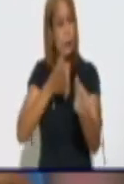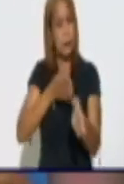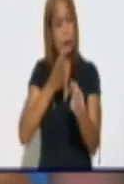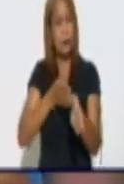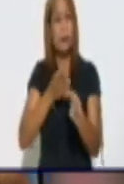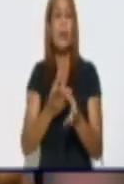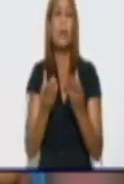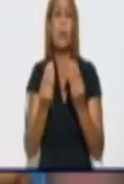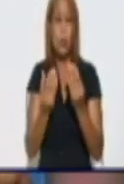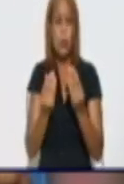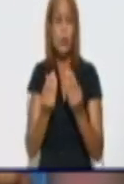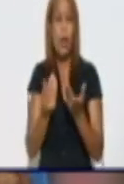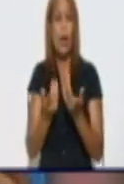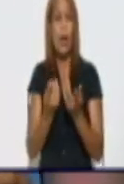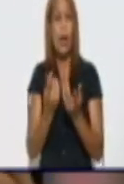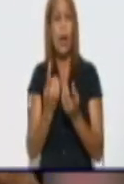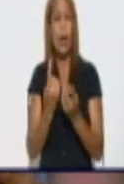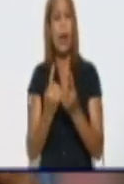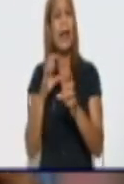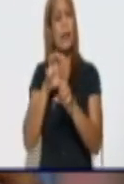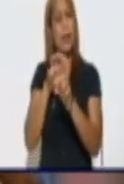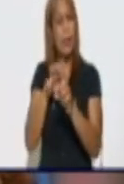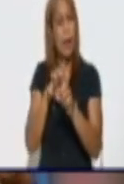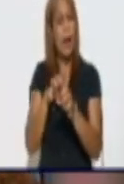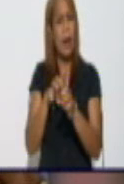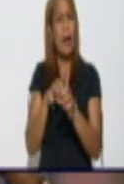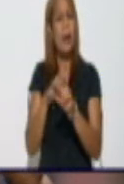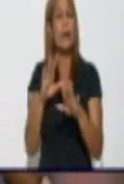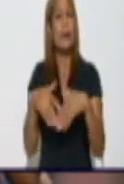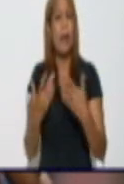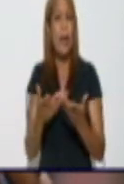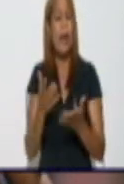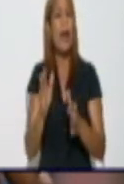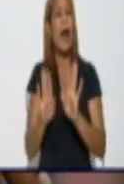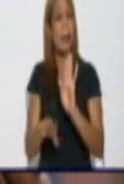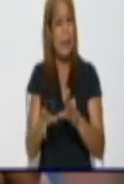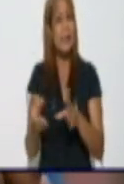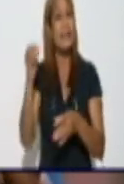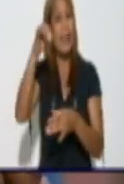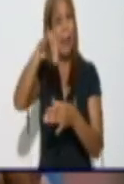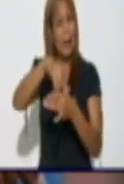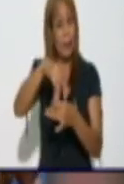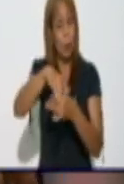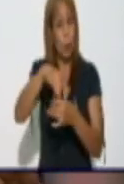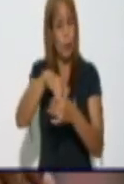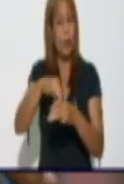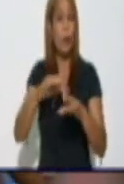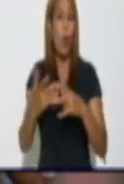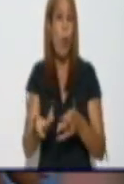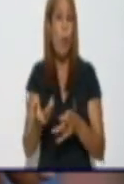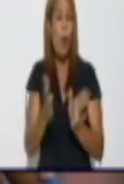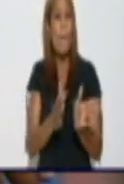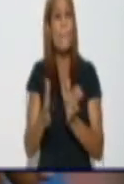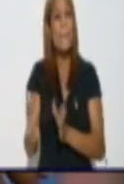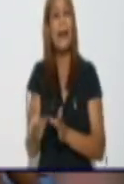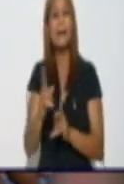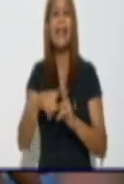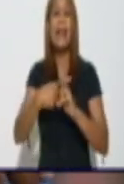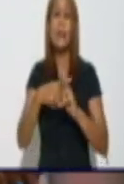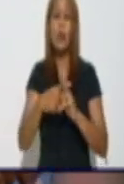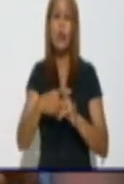unos planteamientos que se quedaron, que se van a incluir como parte de la solución de lo que es la